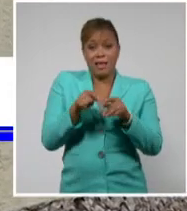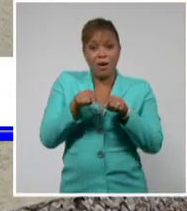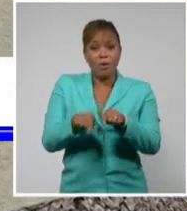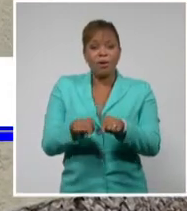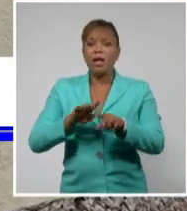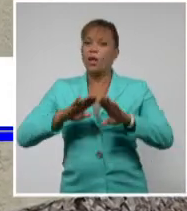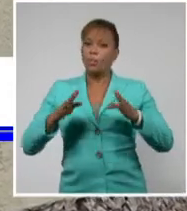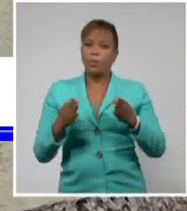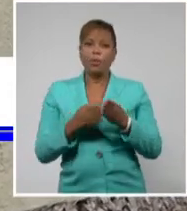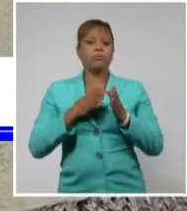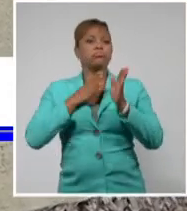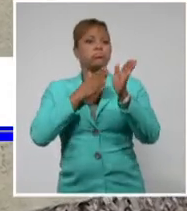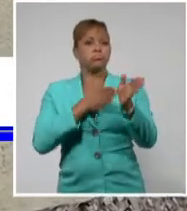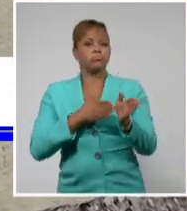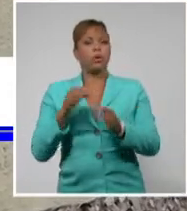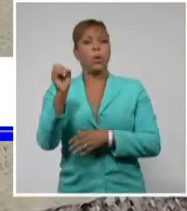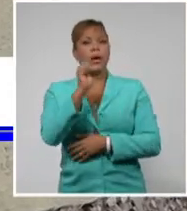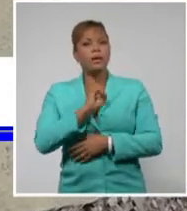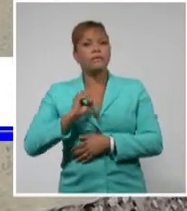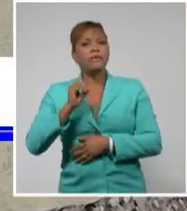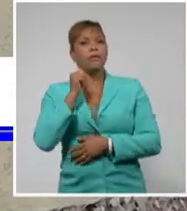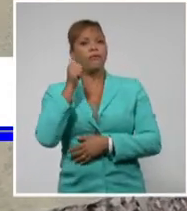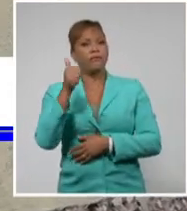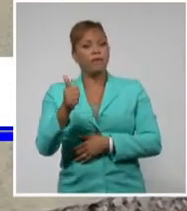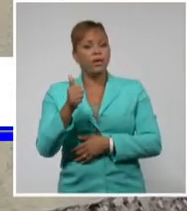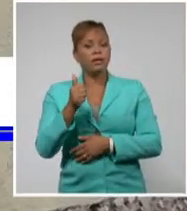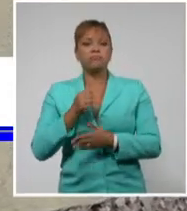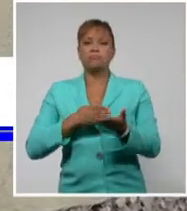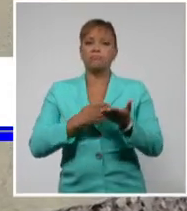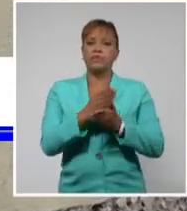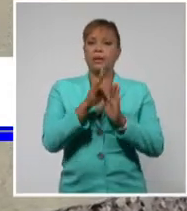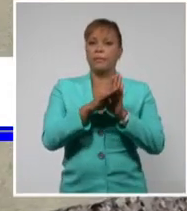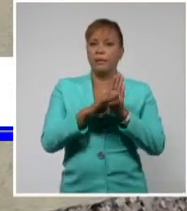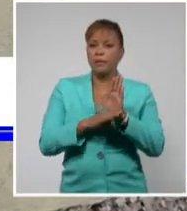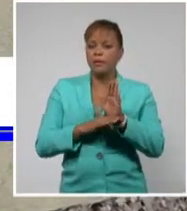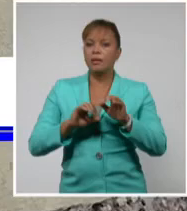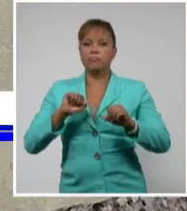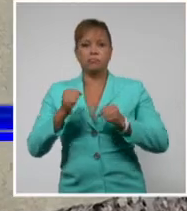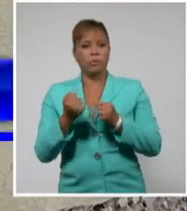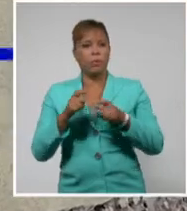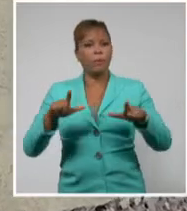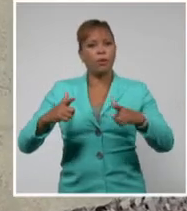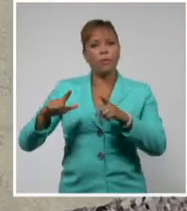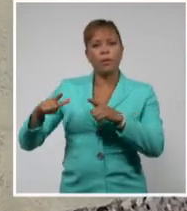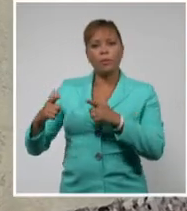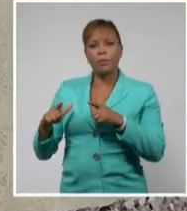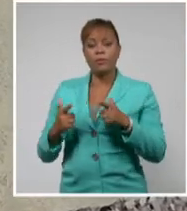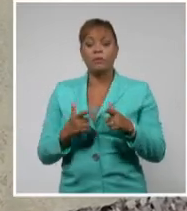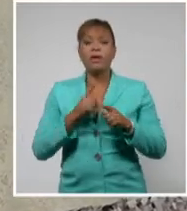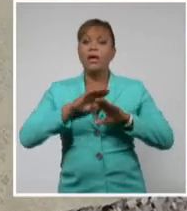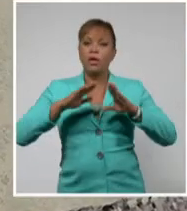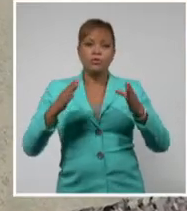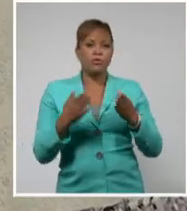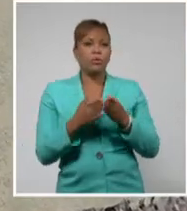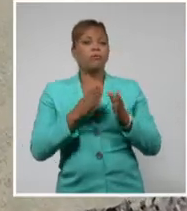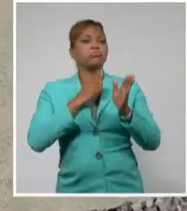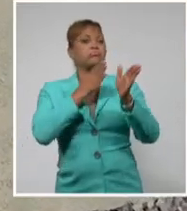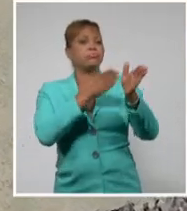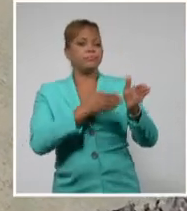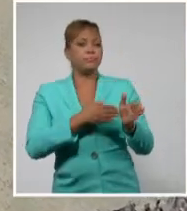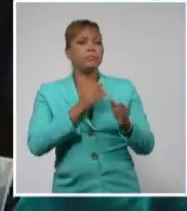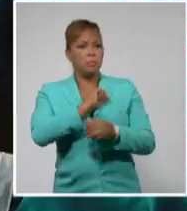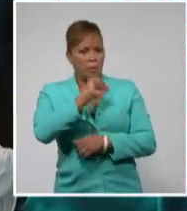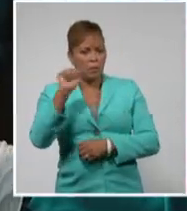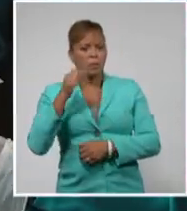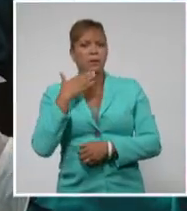muy disciplinados, correctamente. Las medidas que se están tomando hacia los cuartos, todos estamos disciplinados y vamos a lograr esto al pie